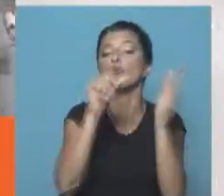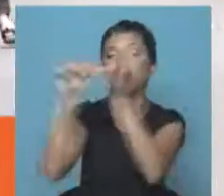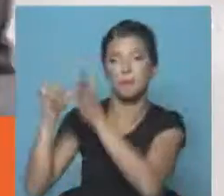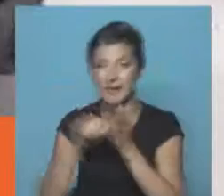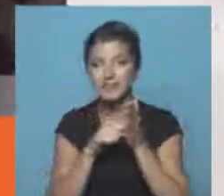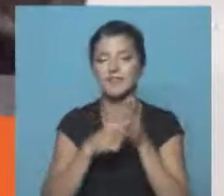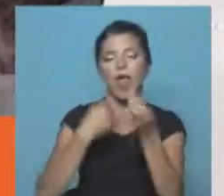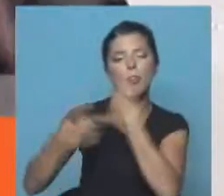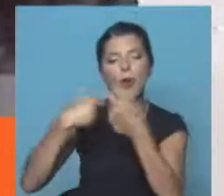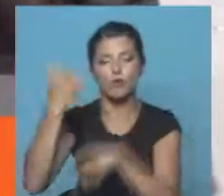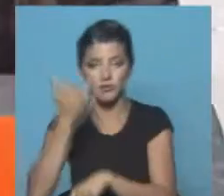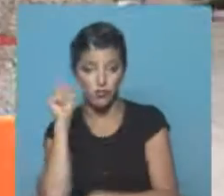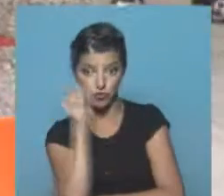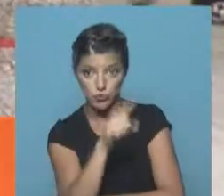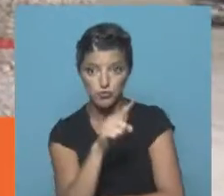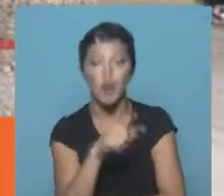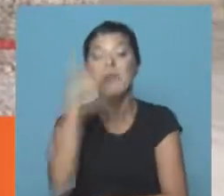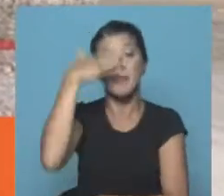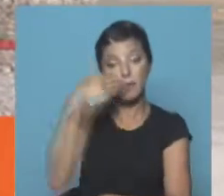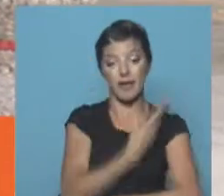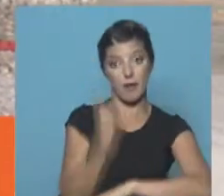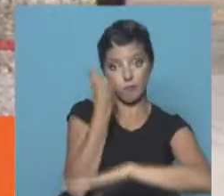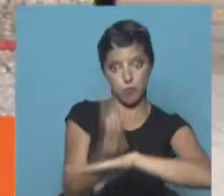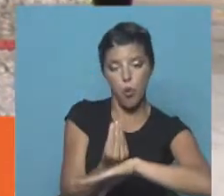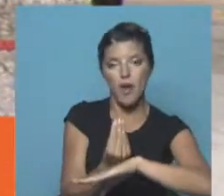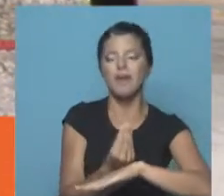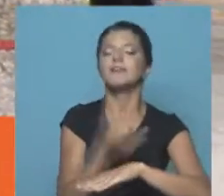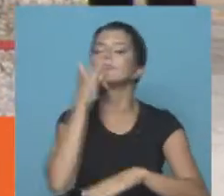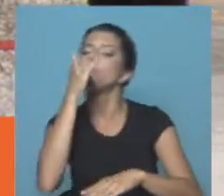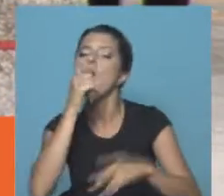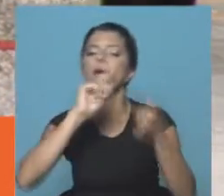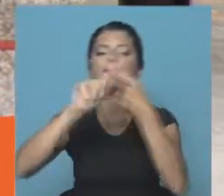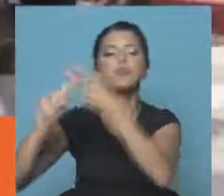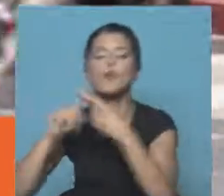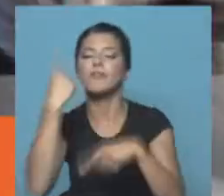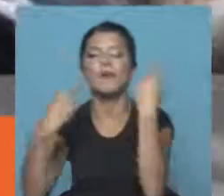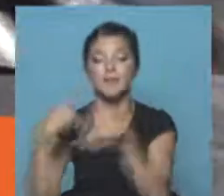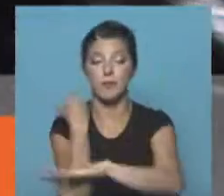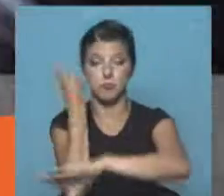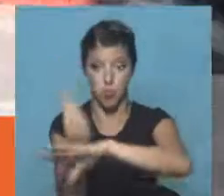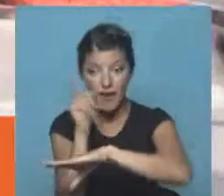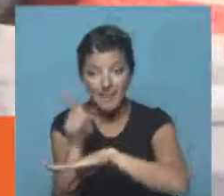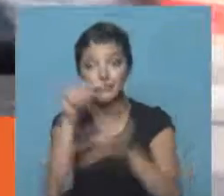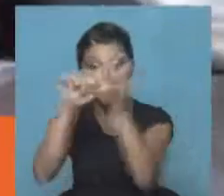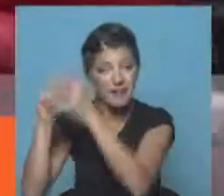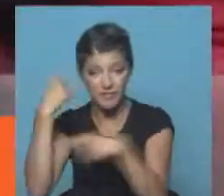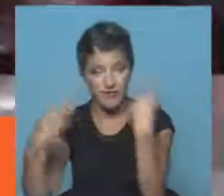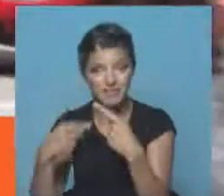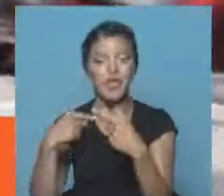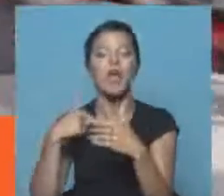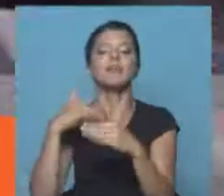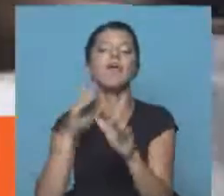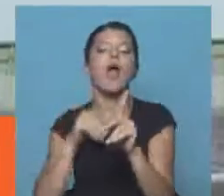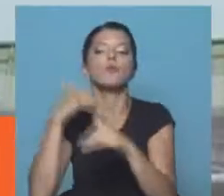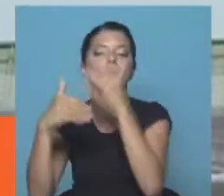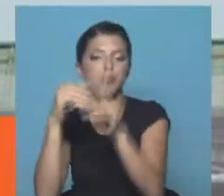la elección se comunicó con políticos y mandatarios de naciones en las que lleva adelante emprendimientos inmobiliarios. En Taiwán, por